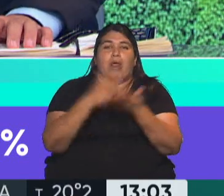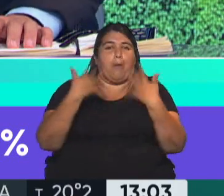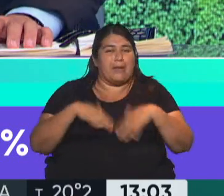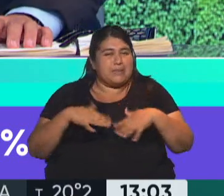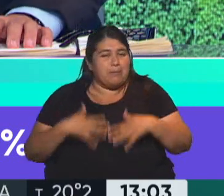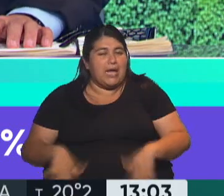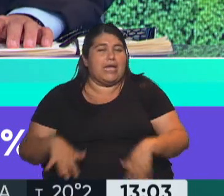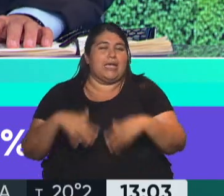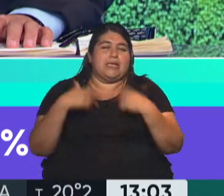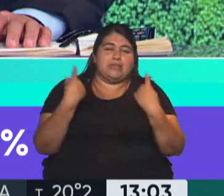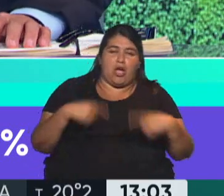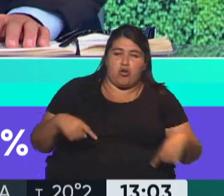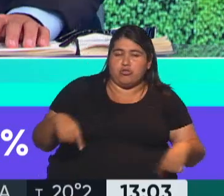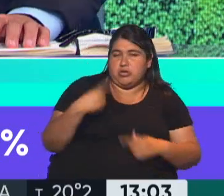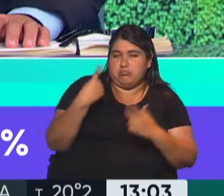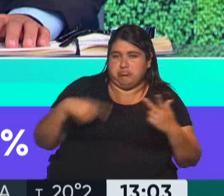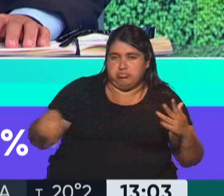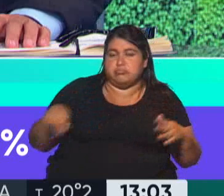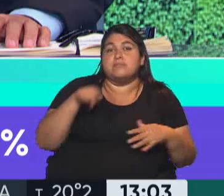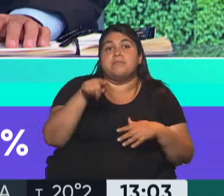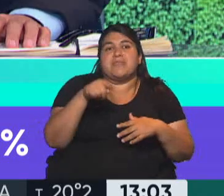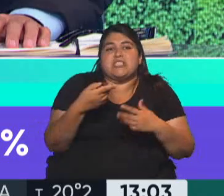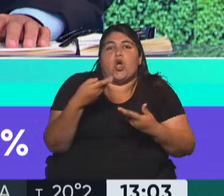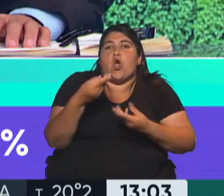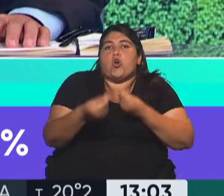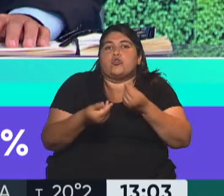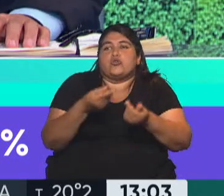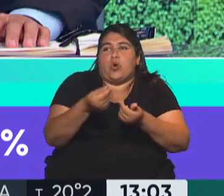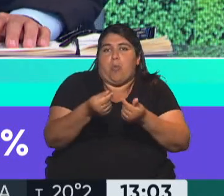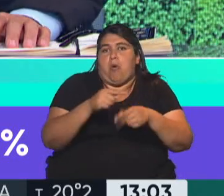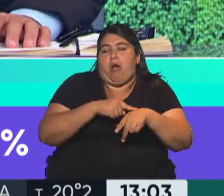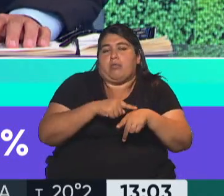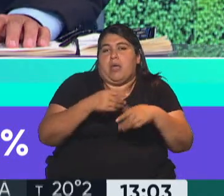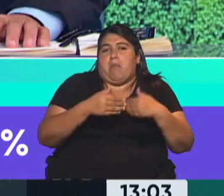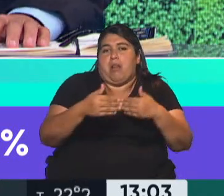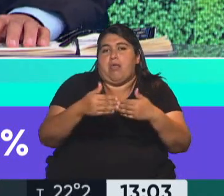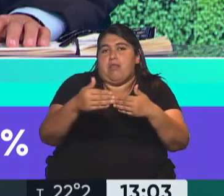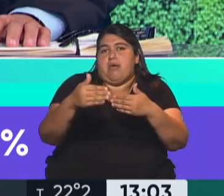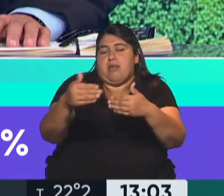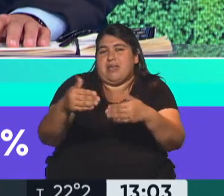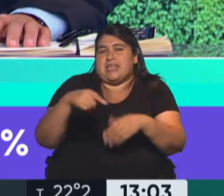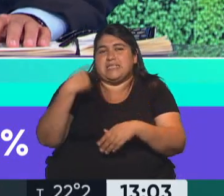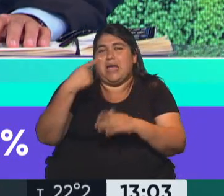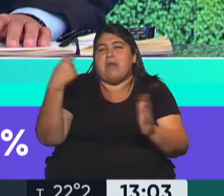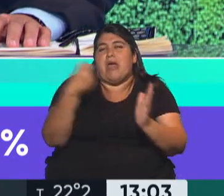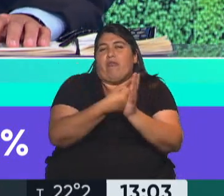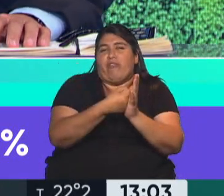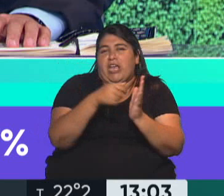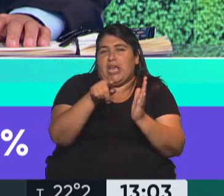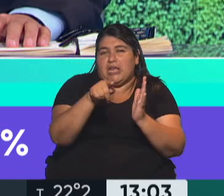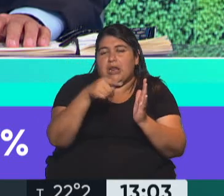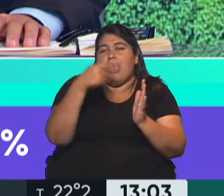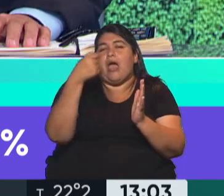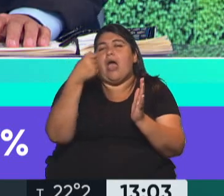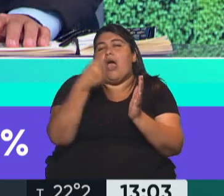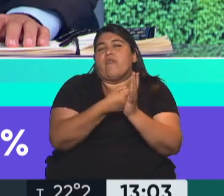vestimenta y demás, que seguramente eran consumos postergados durante la época de la pandemia y empiezan hacia fines. Si bien no salimos todavía de la época de